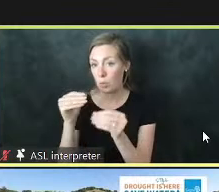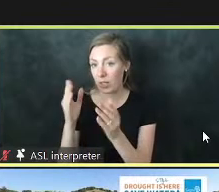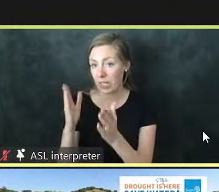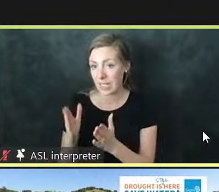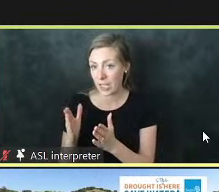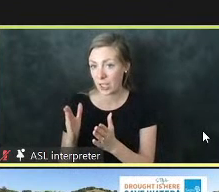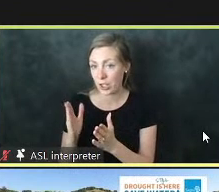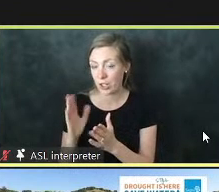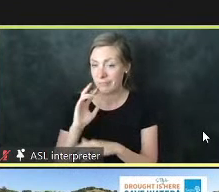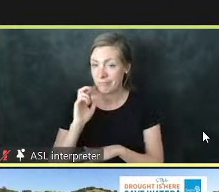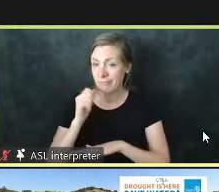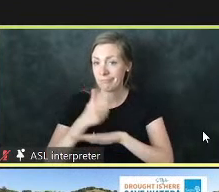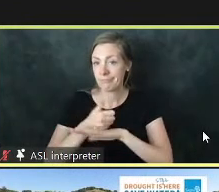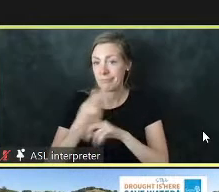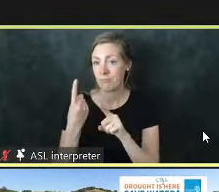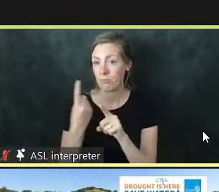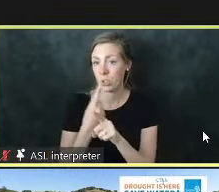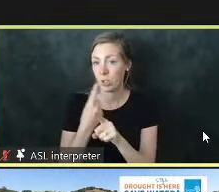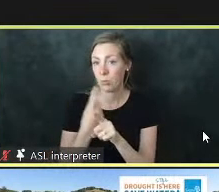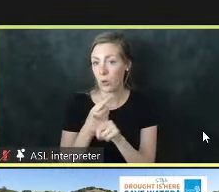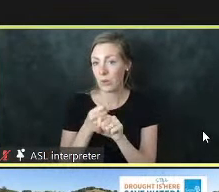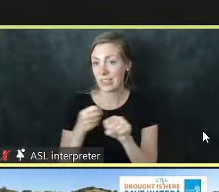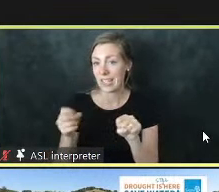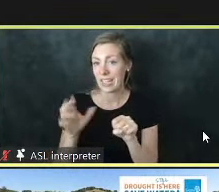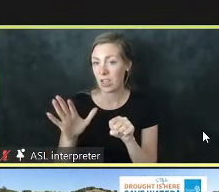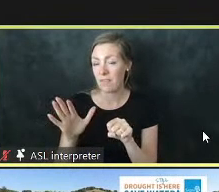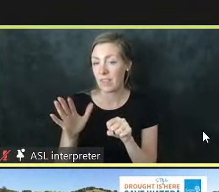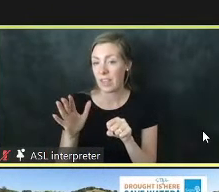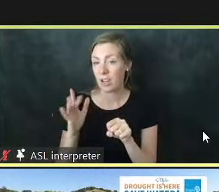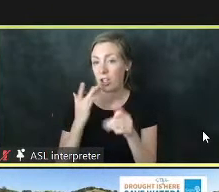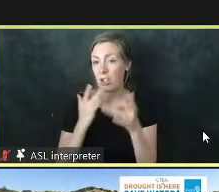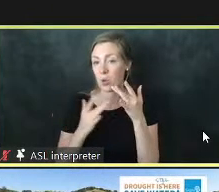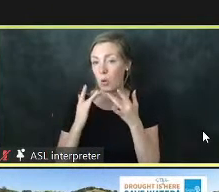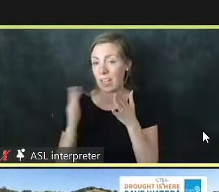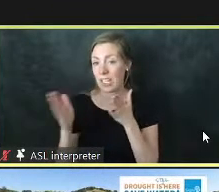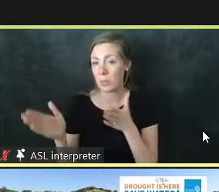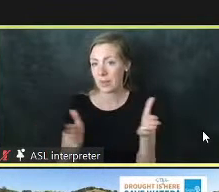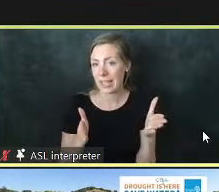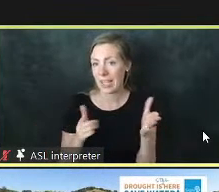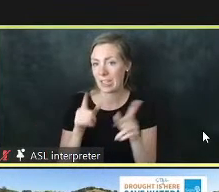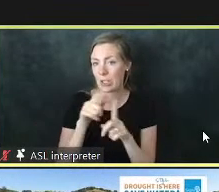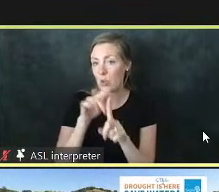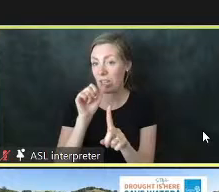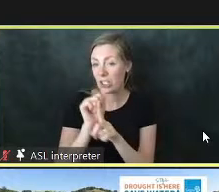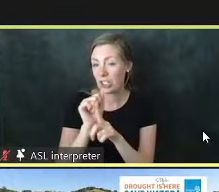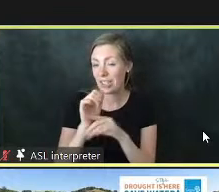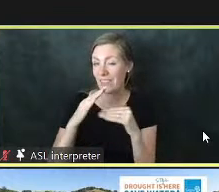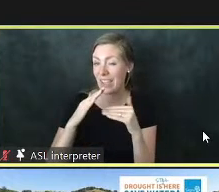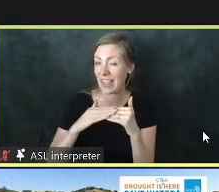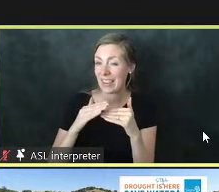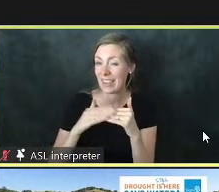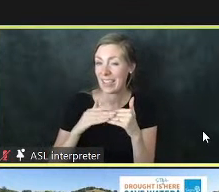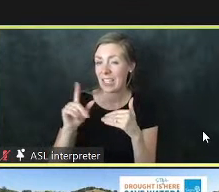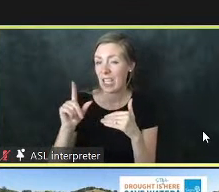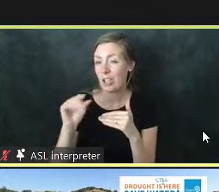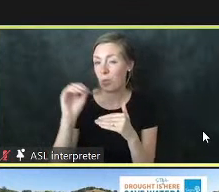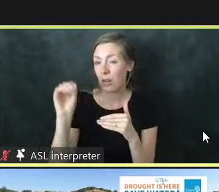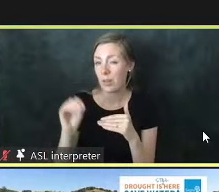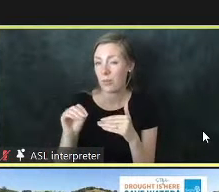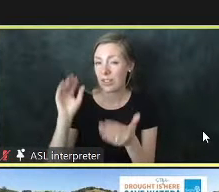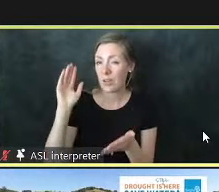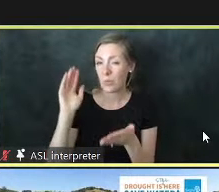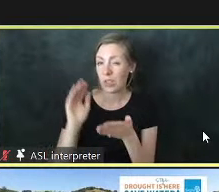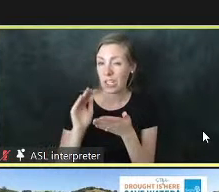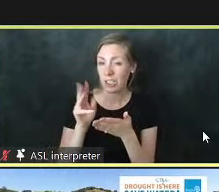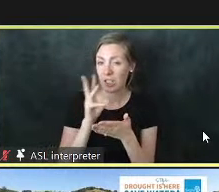los implemented the appropriate stage of their shortage plan tienen un to primeros achieve plan at para least a tratar de ganar 20% este reduction in water 20%